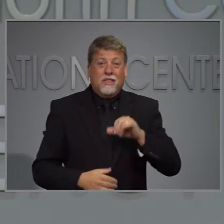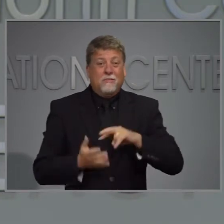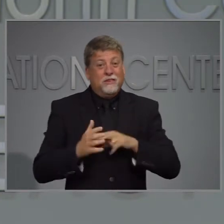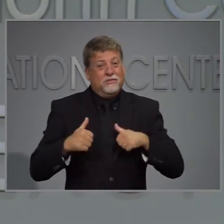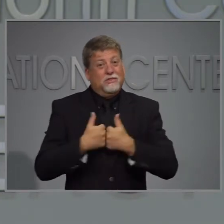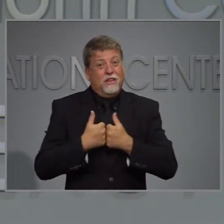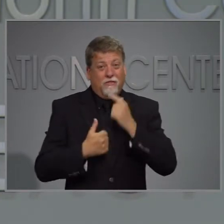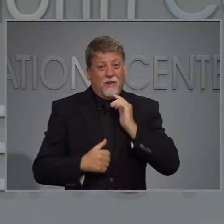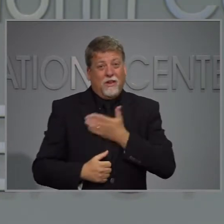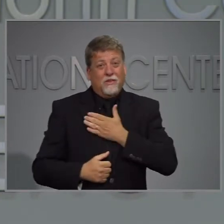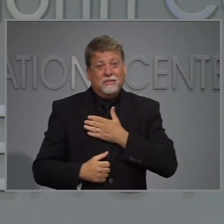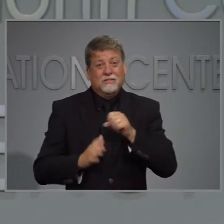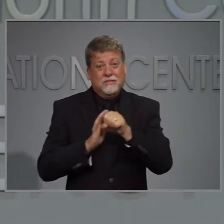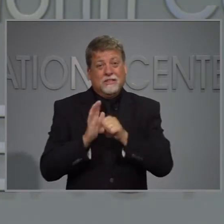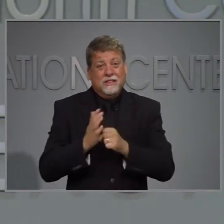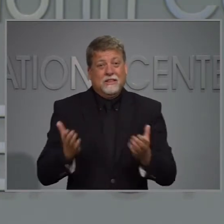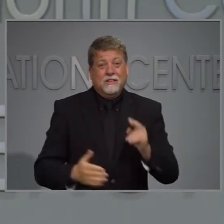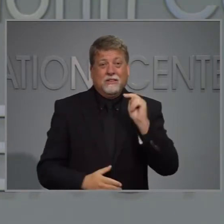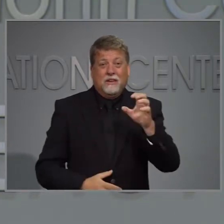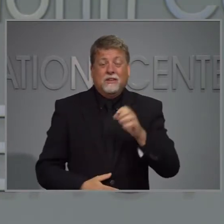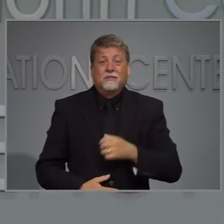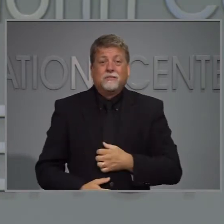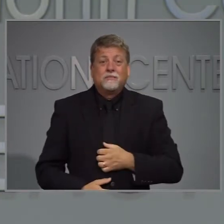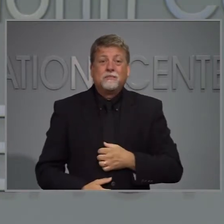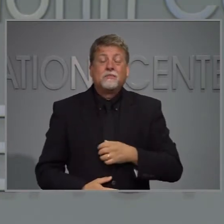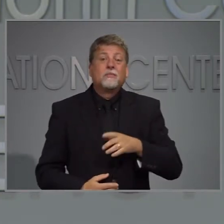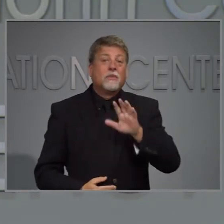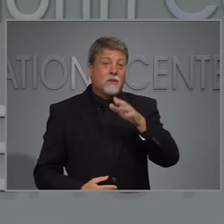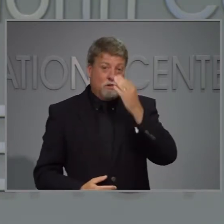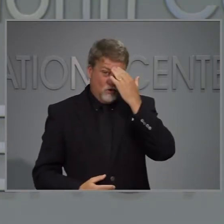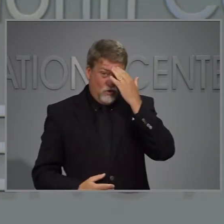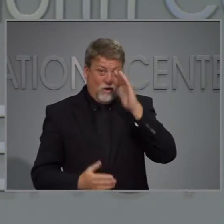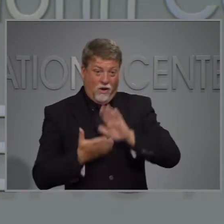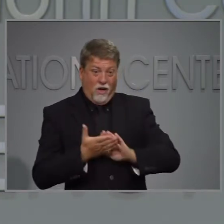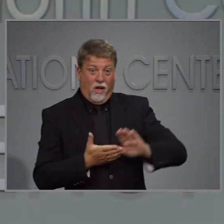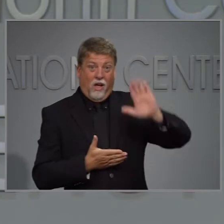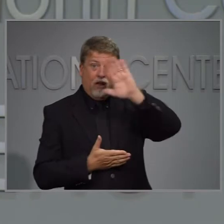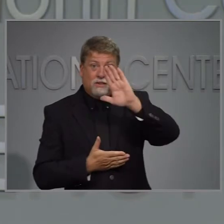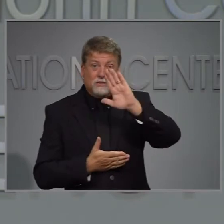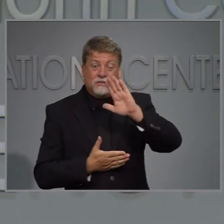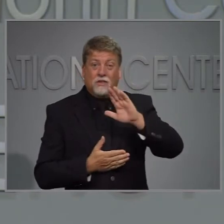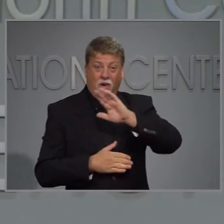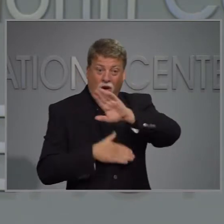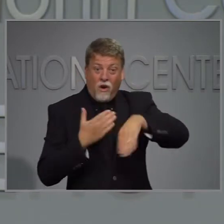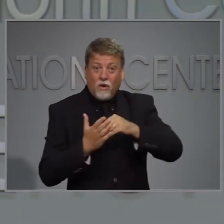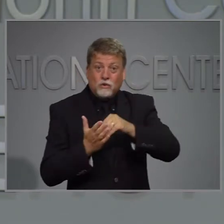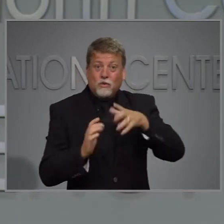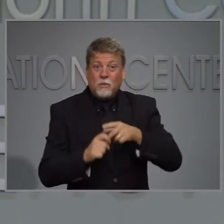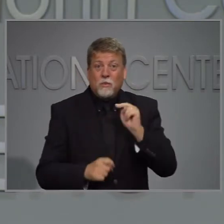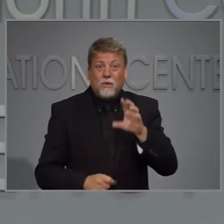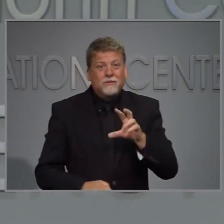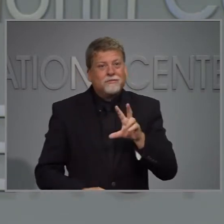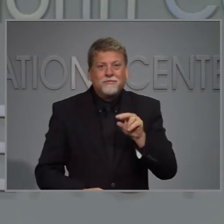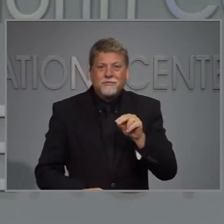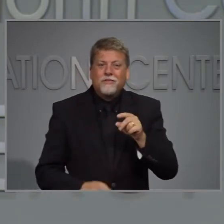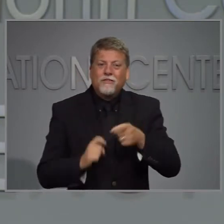pero significan desafíos para el Estado, especialmente cuando los campuses de educación superior atraen personas de todo